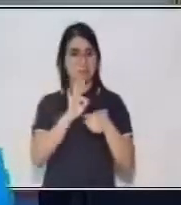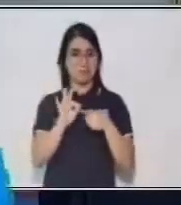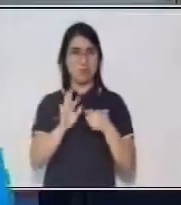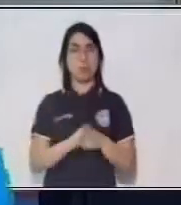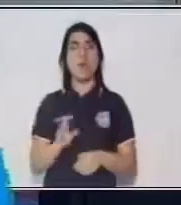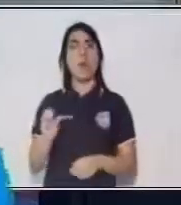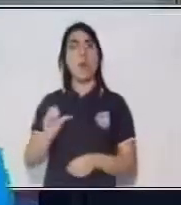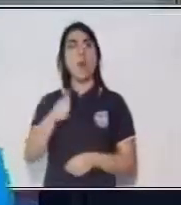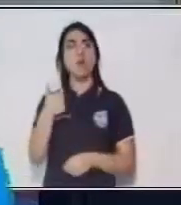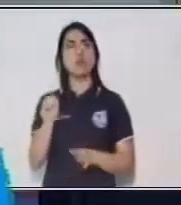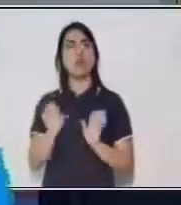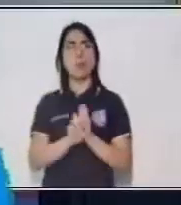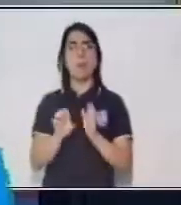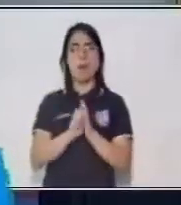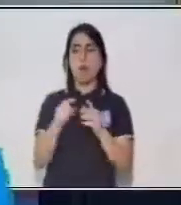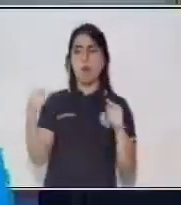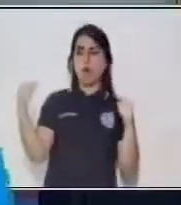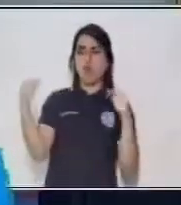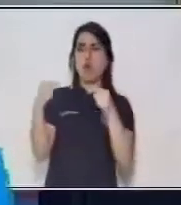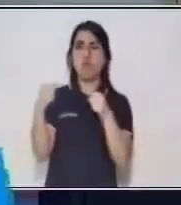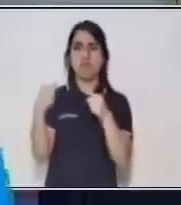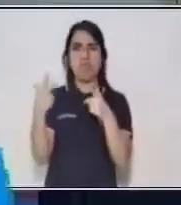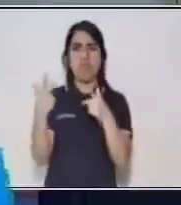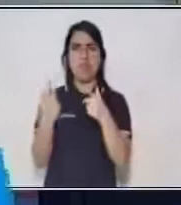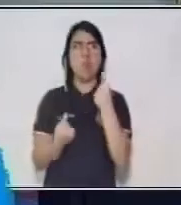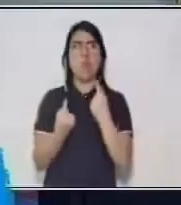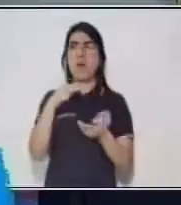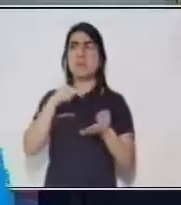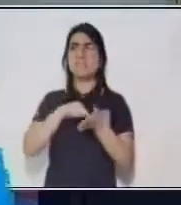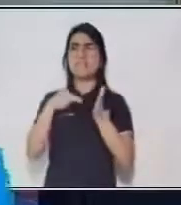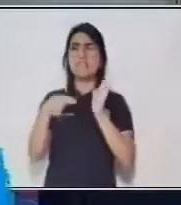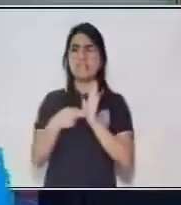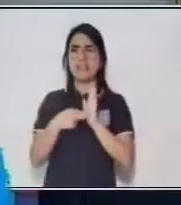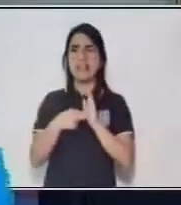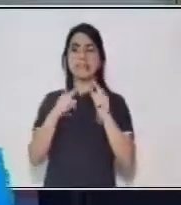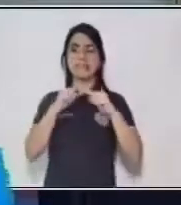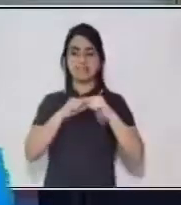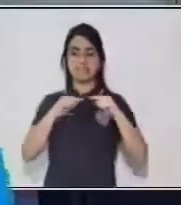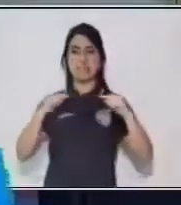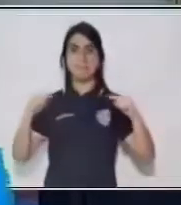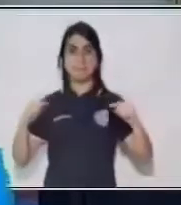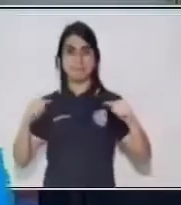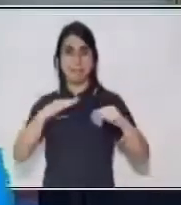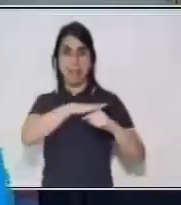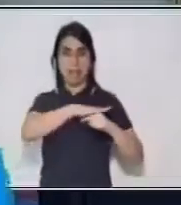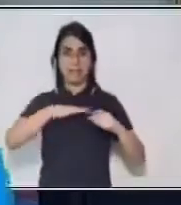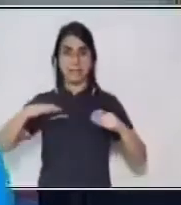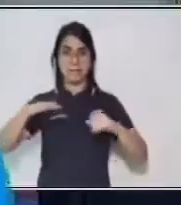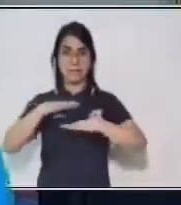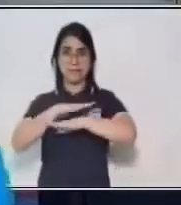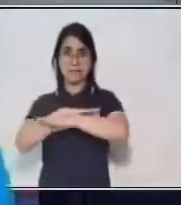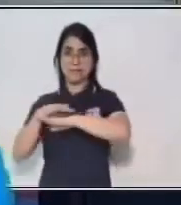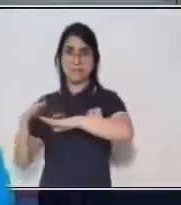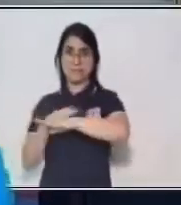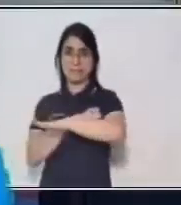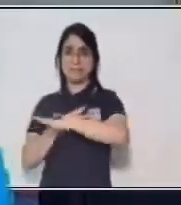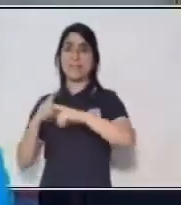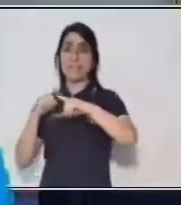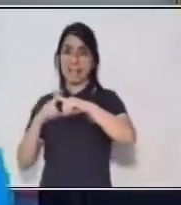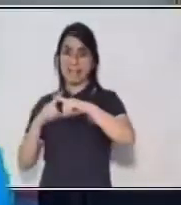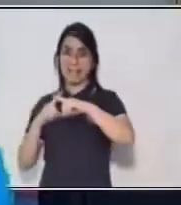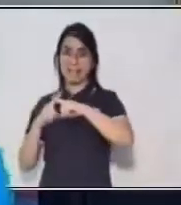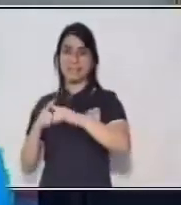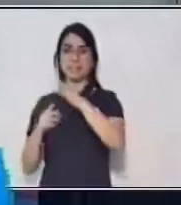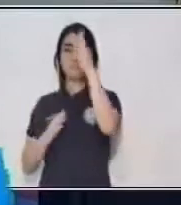vertical. En este caso, para la función exponencial, van a ser solamente los valores positivos de y los que pueden